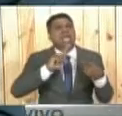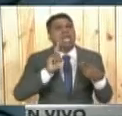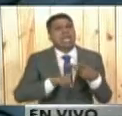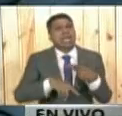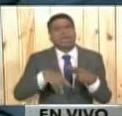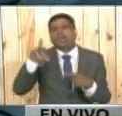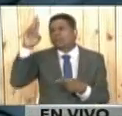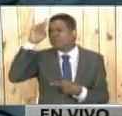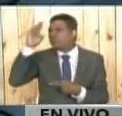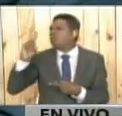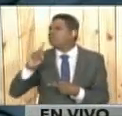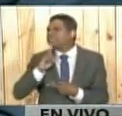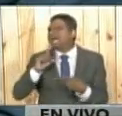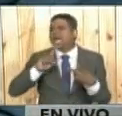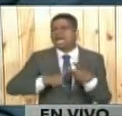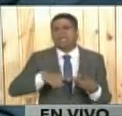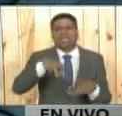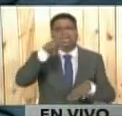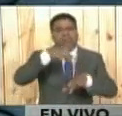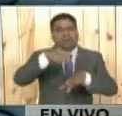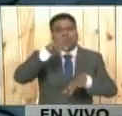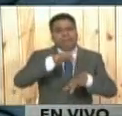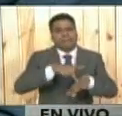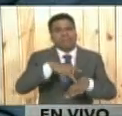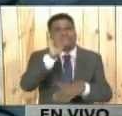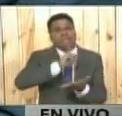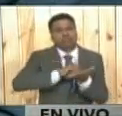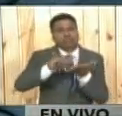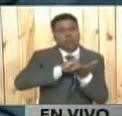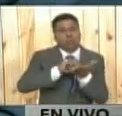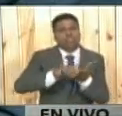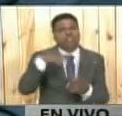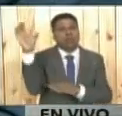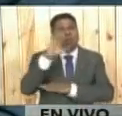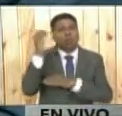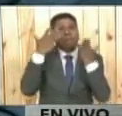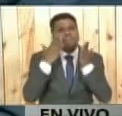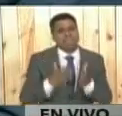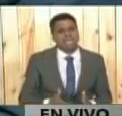puertorriqueños, panameños, neoyorquinos, venezolanos, colombianos.